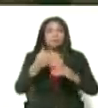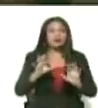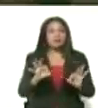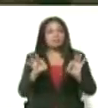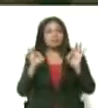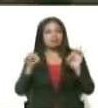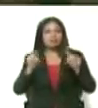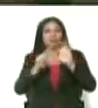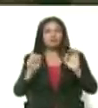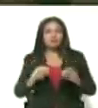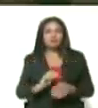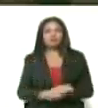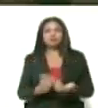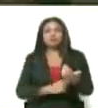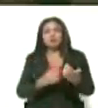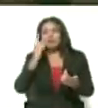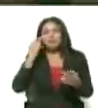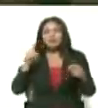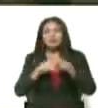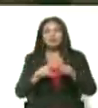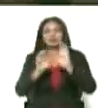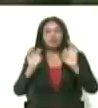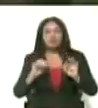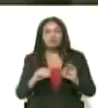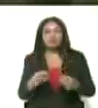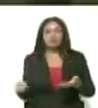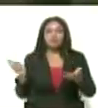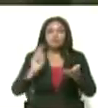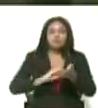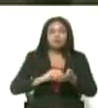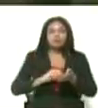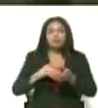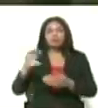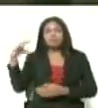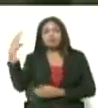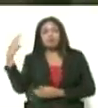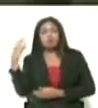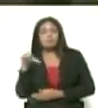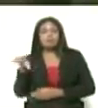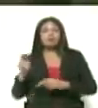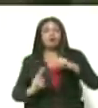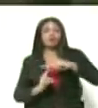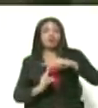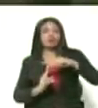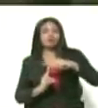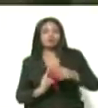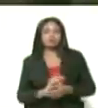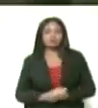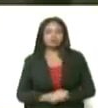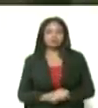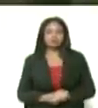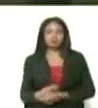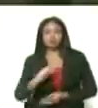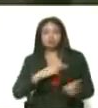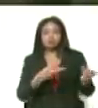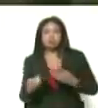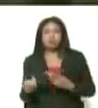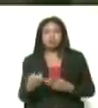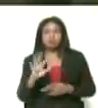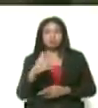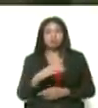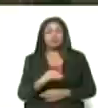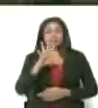especial para los hermanos y hermanas que están regresando de Colombia por el estado Táchira, ya hemos recibido